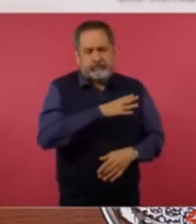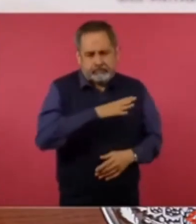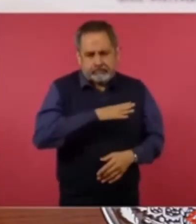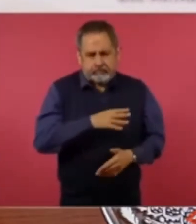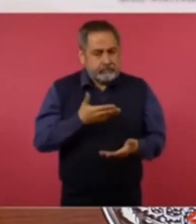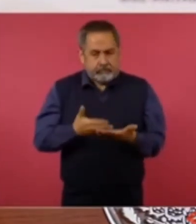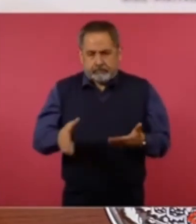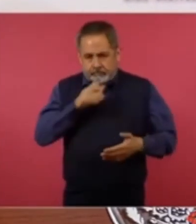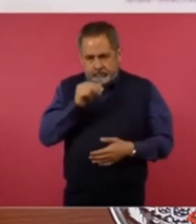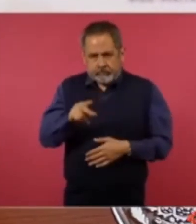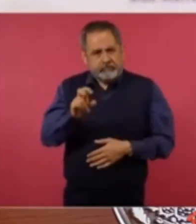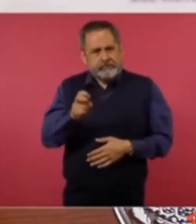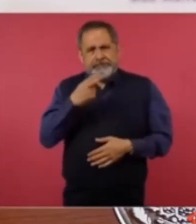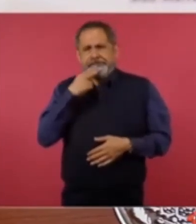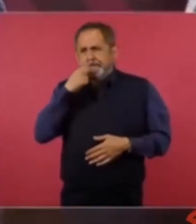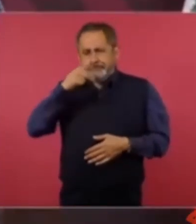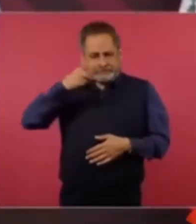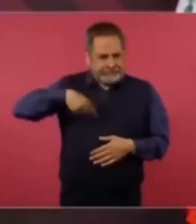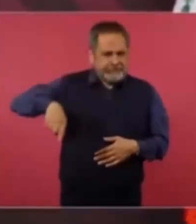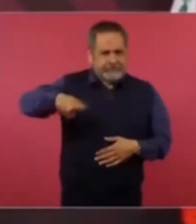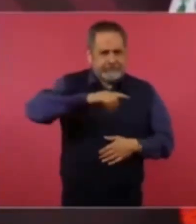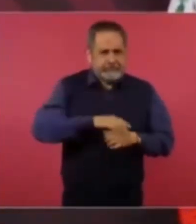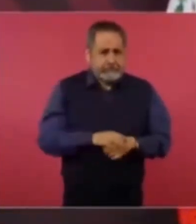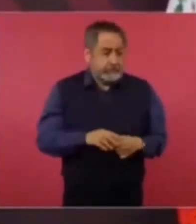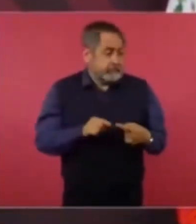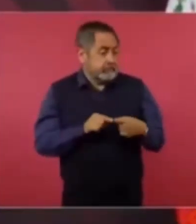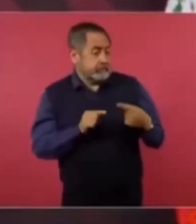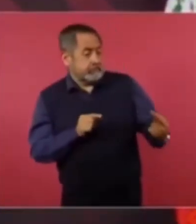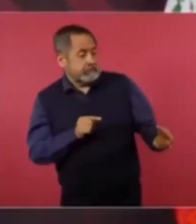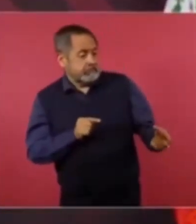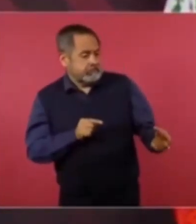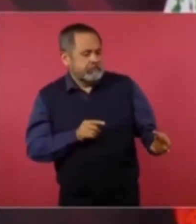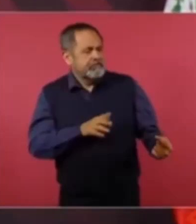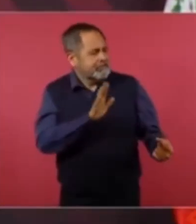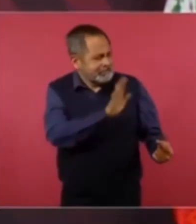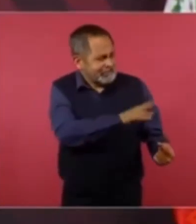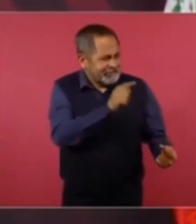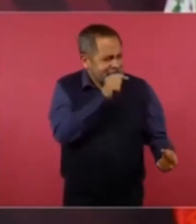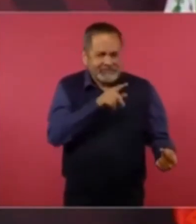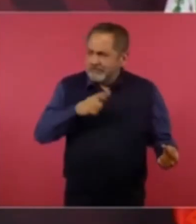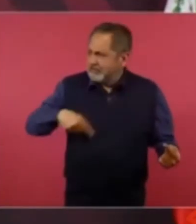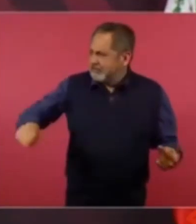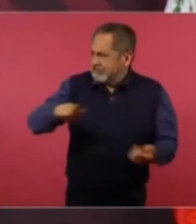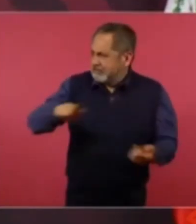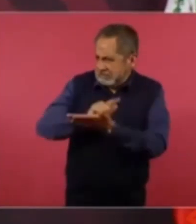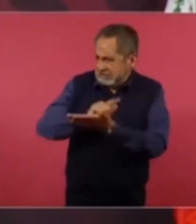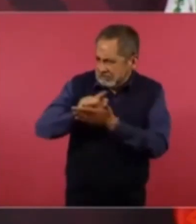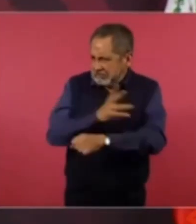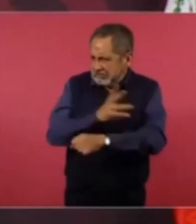todos, hasta para los que se oponen. Les ayuda.